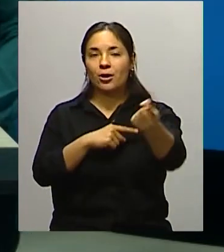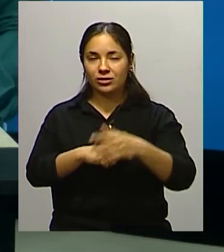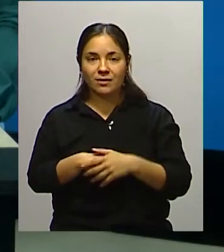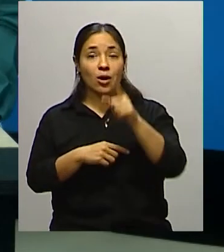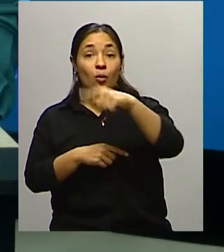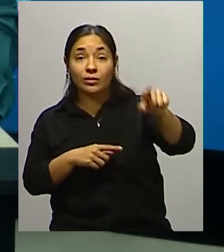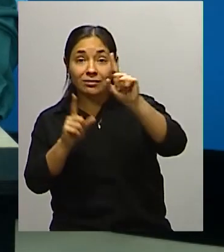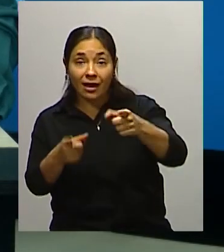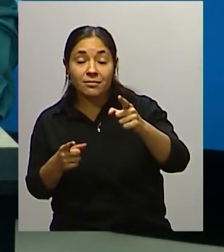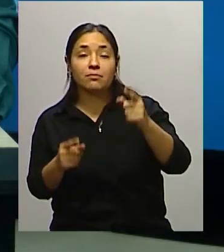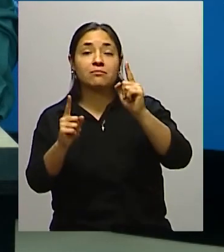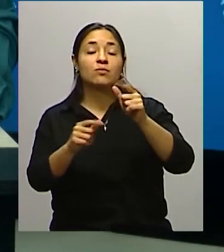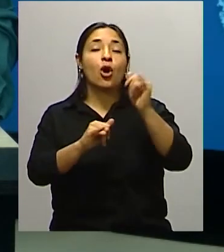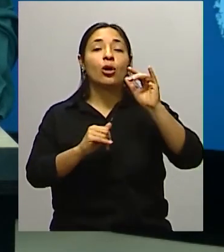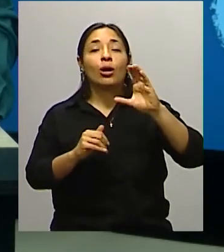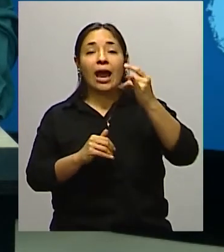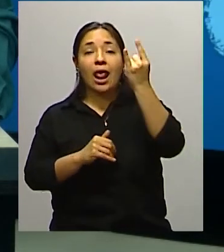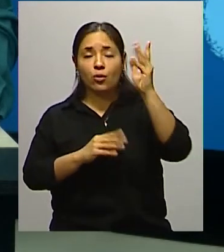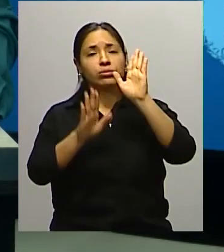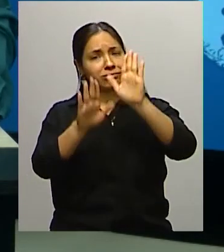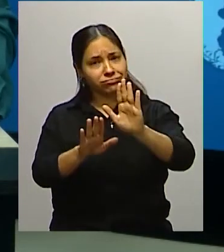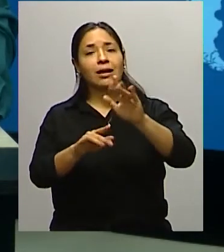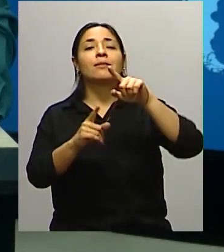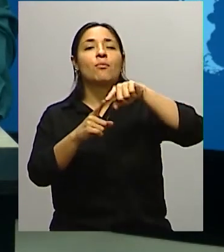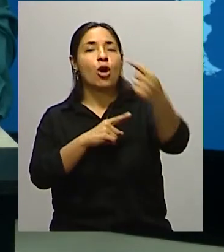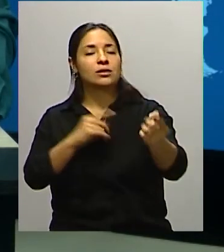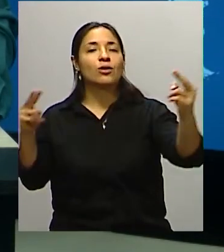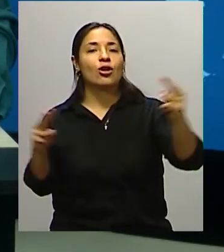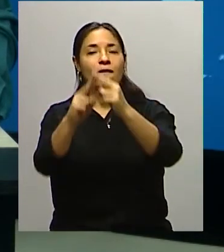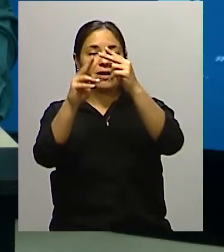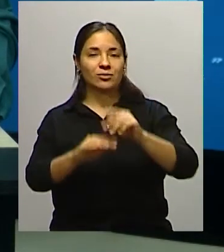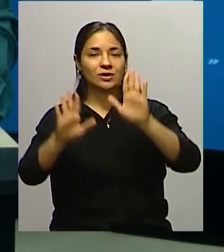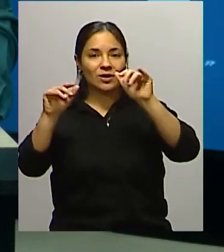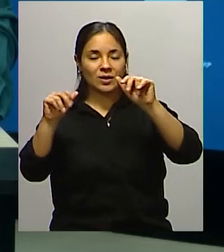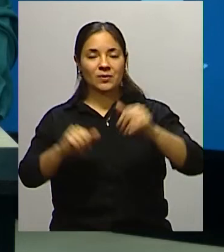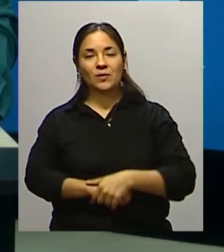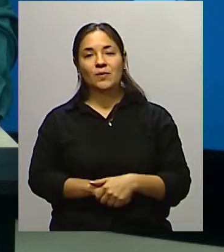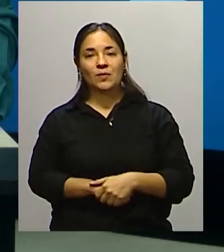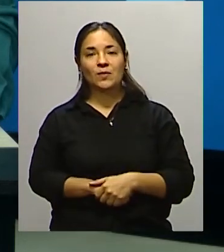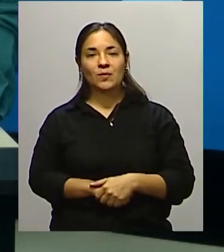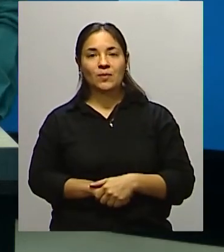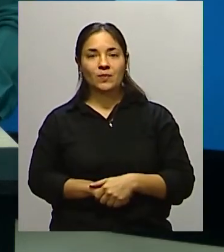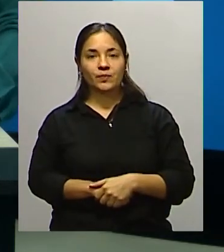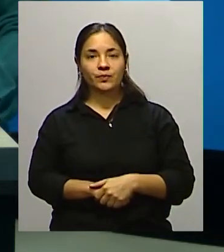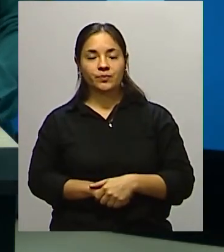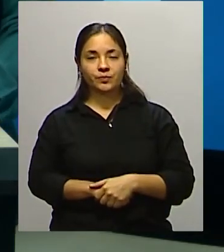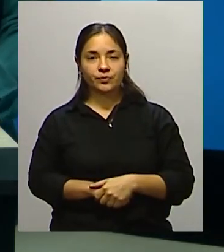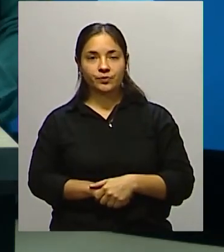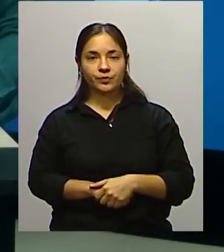ahí del otro lado, sigan la programación de Señal U y nos reencontraremos en otra edición de Chat Internacional. Será hasta ese momento. Muchas gracias. Hasta luego.